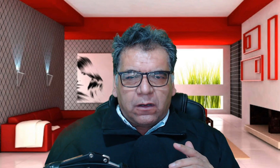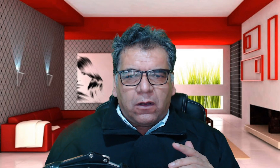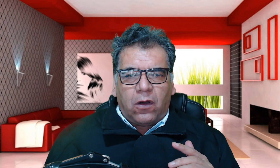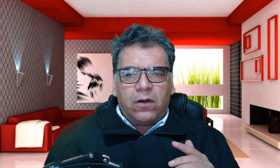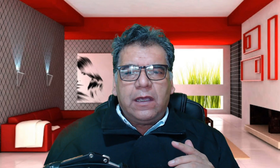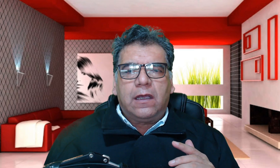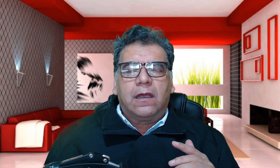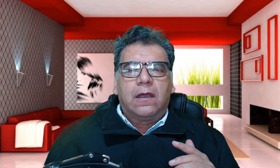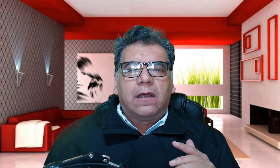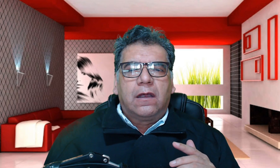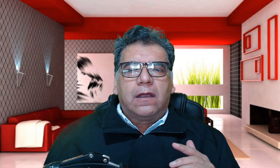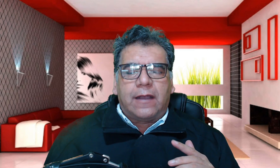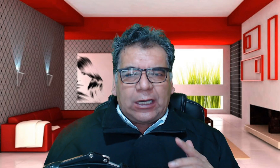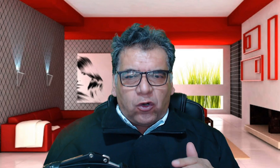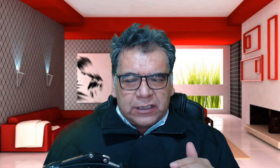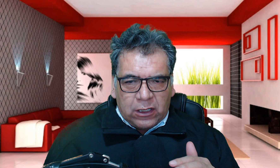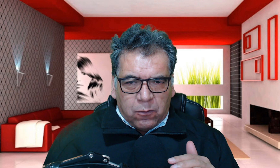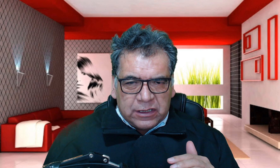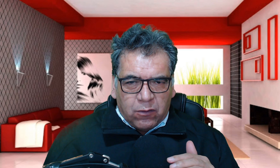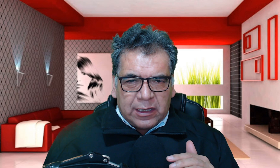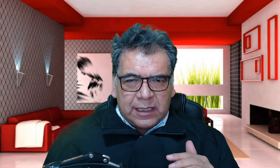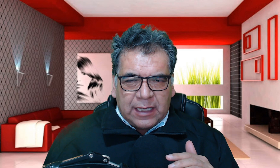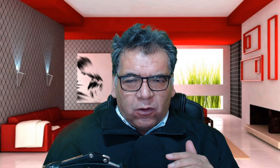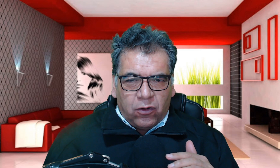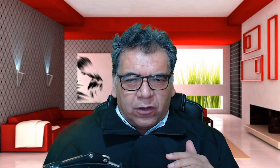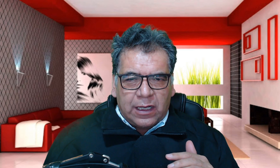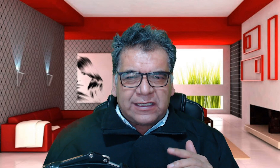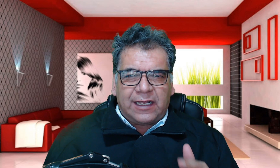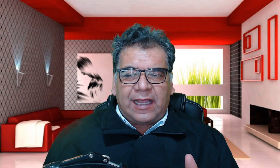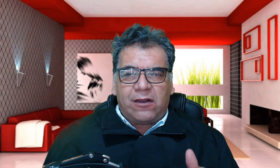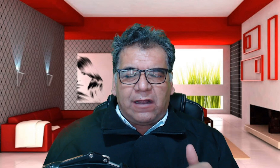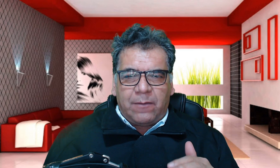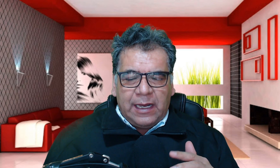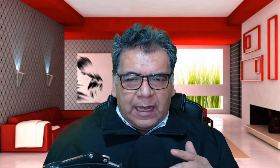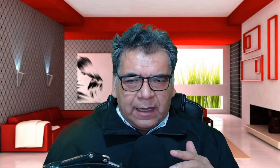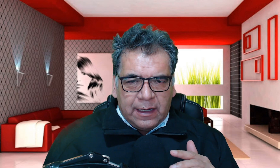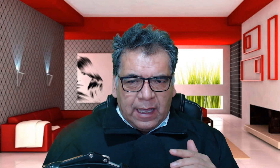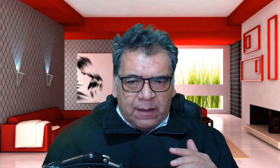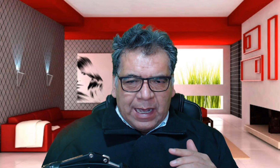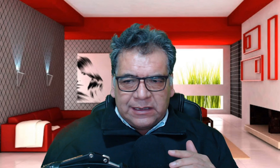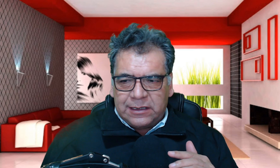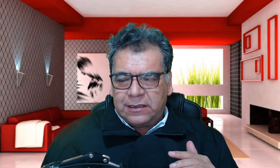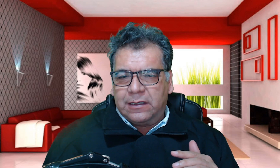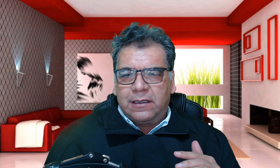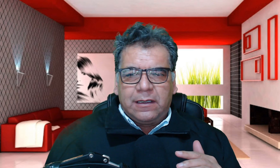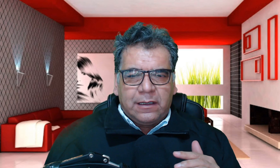Obrador. Hoy da a conocer cómo se encuentra de salud el secretario de la Marina y